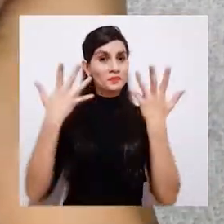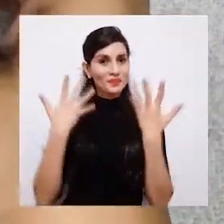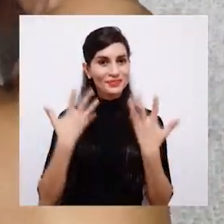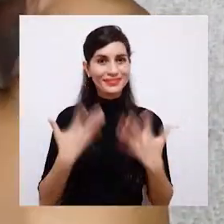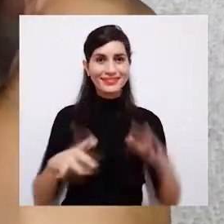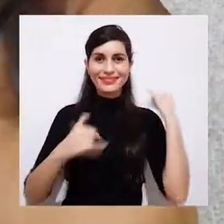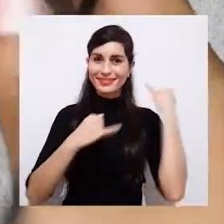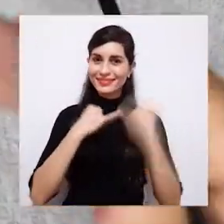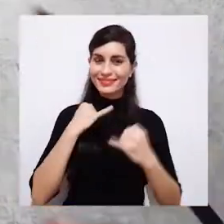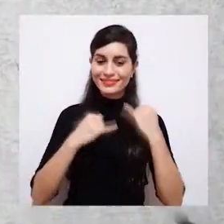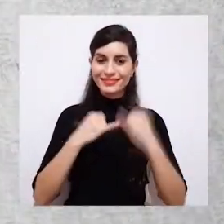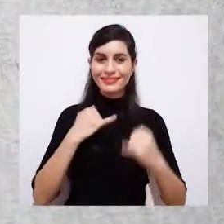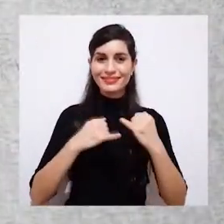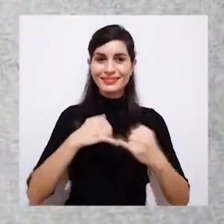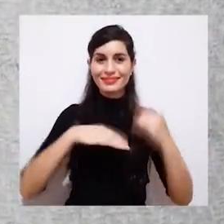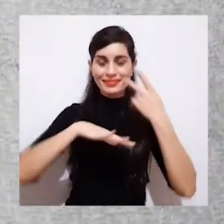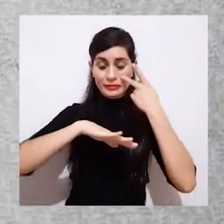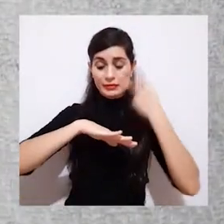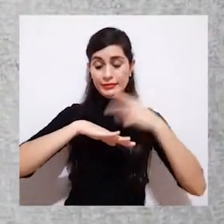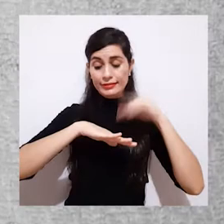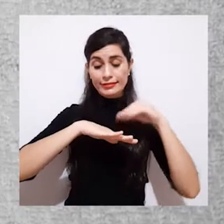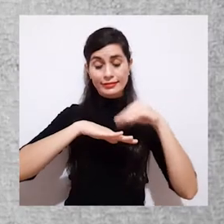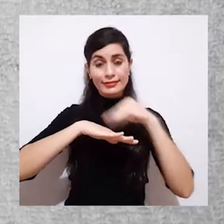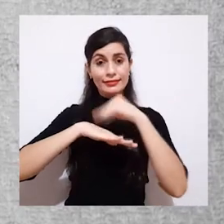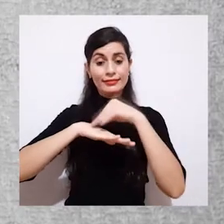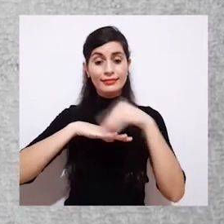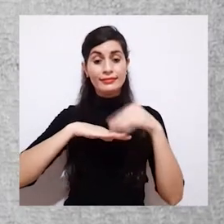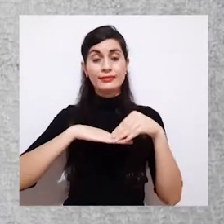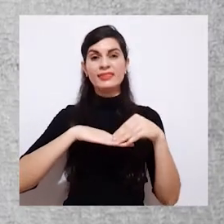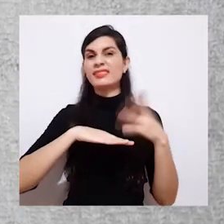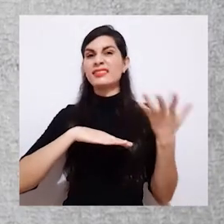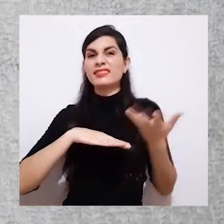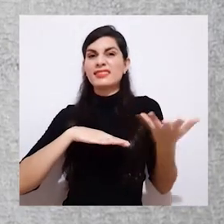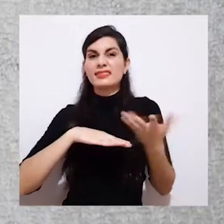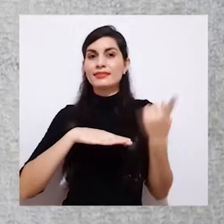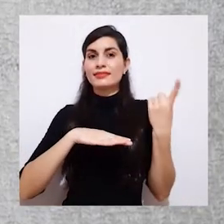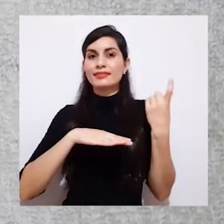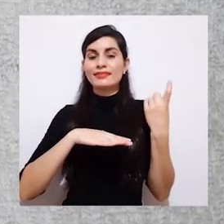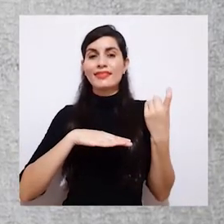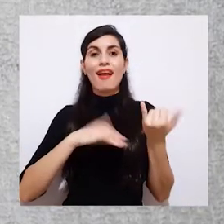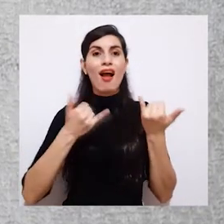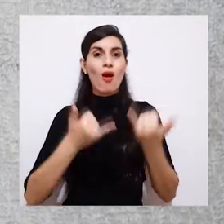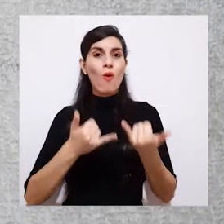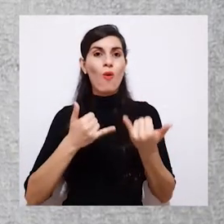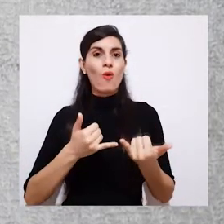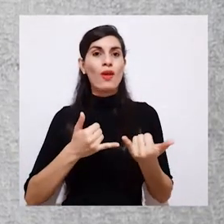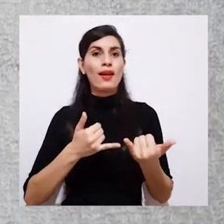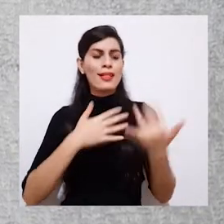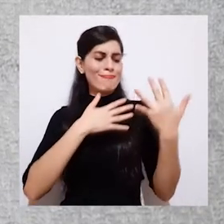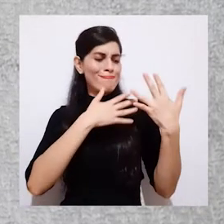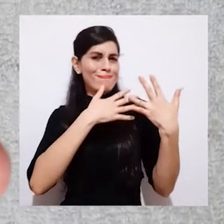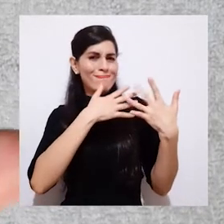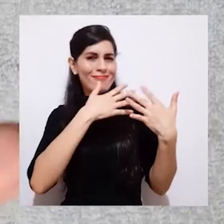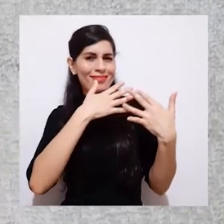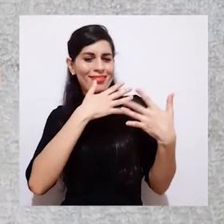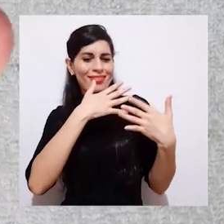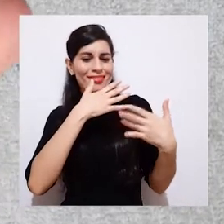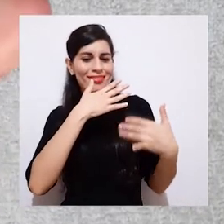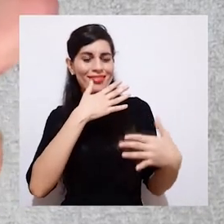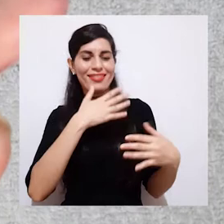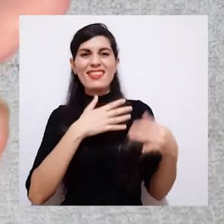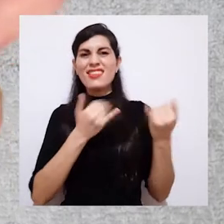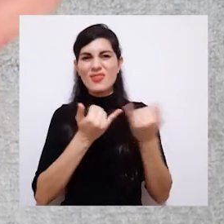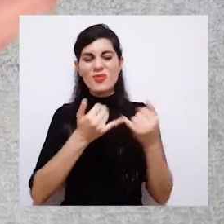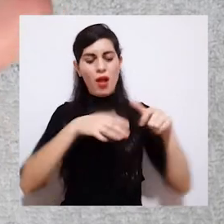Una vez satisfecha con lo que es el acabado y la cobertura, voy a pasar a aplicar lo que es la sangre en escarcha, que es como una sangre